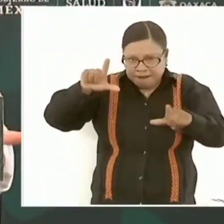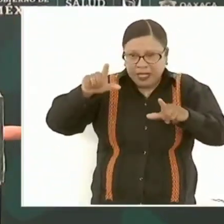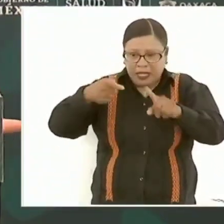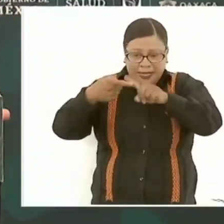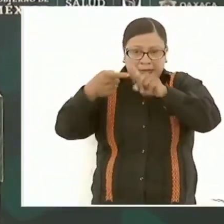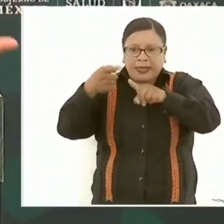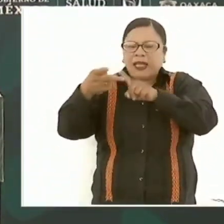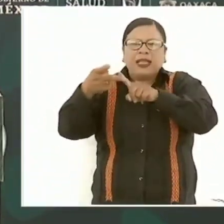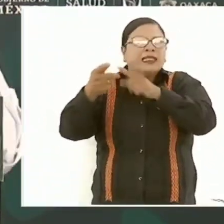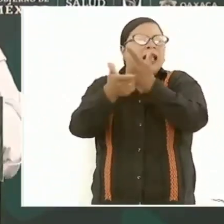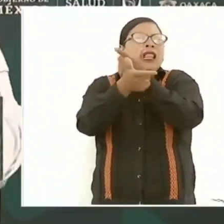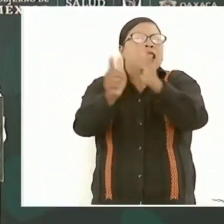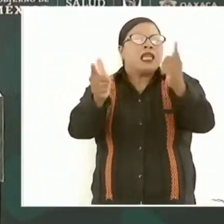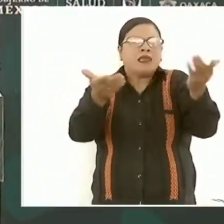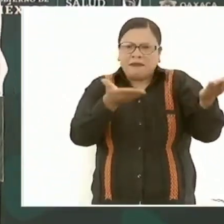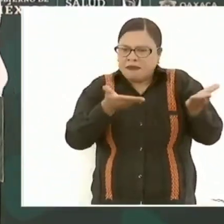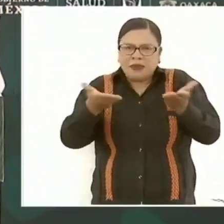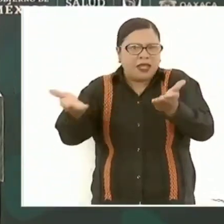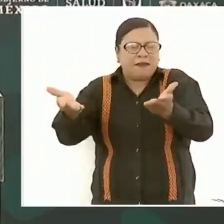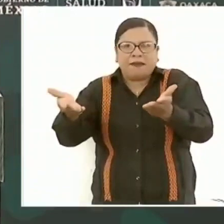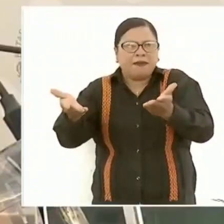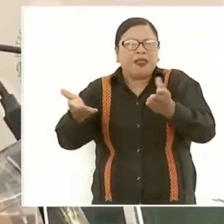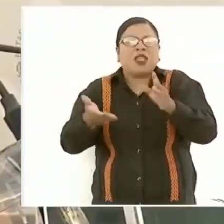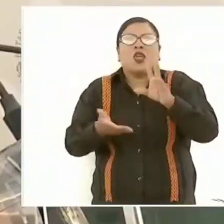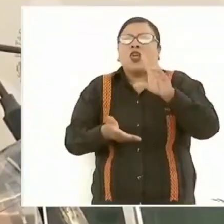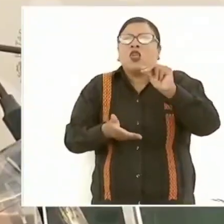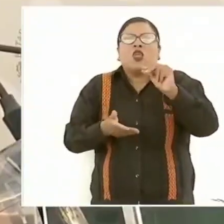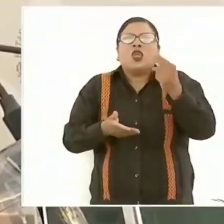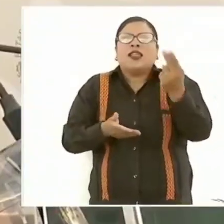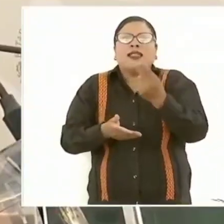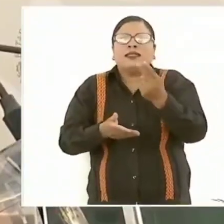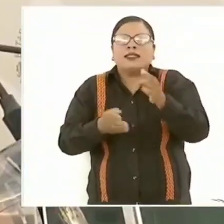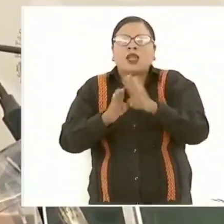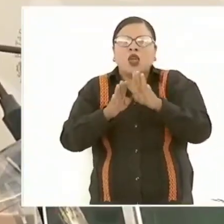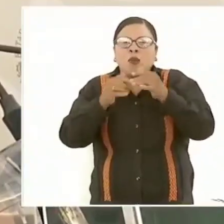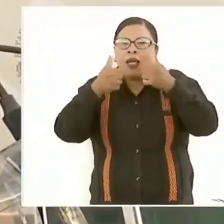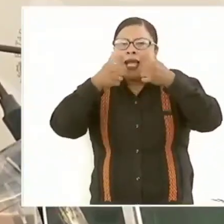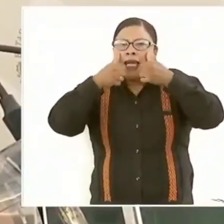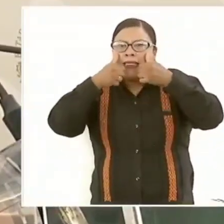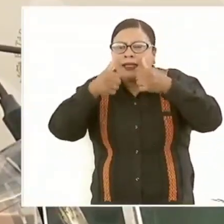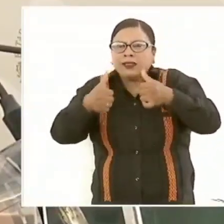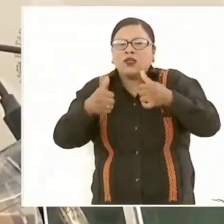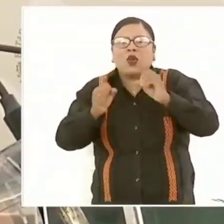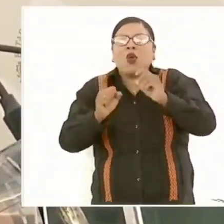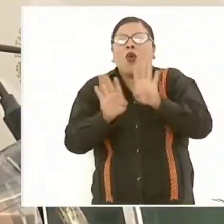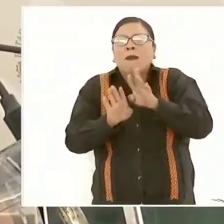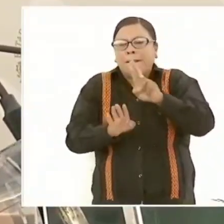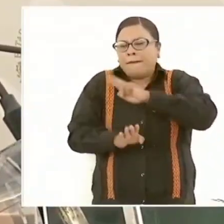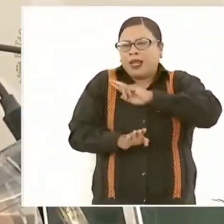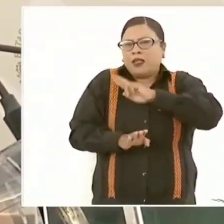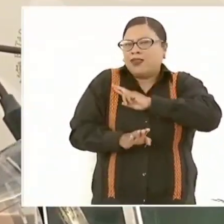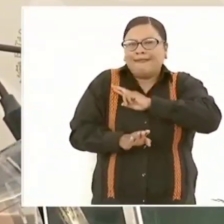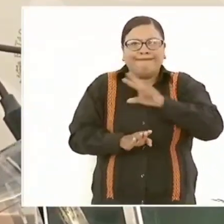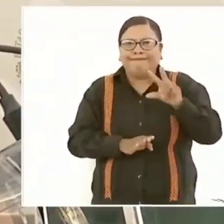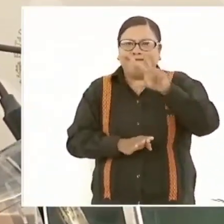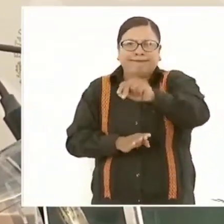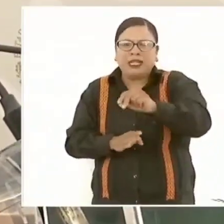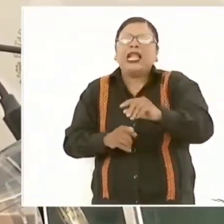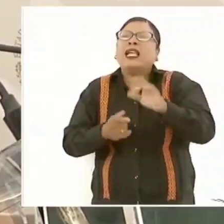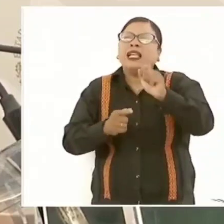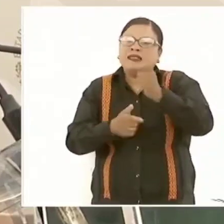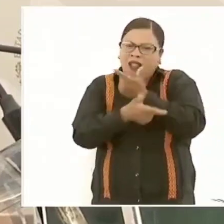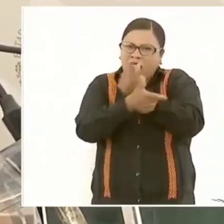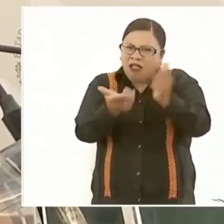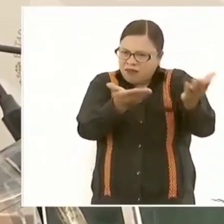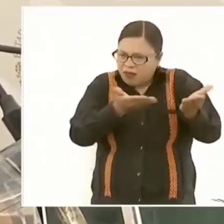es público, es decir, ya no se recarga en la atención en la práctica privada, sino volvemos a lo público porque